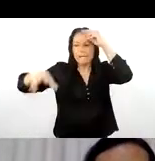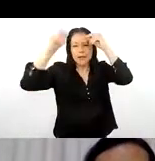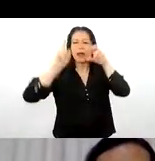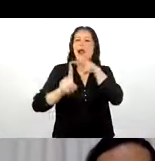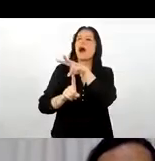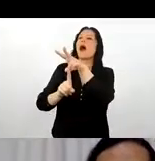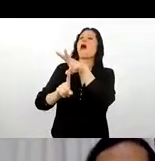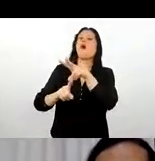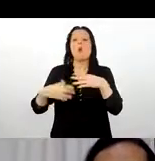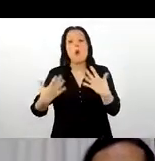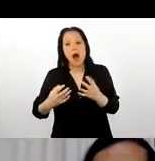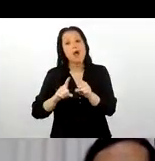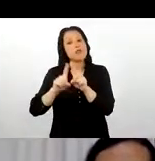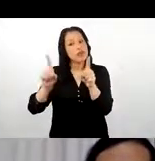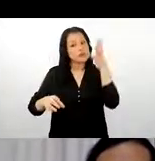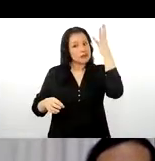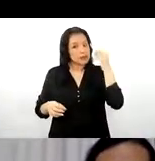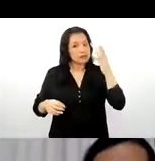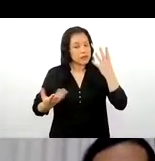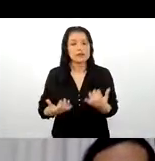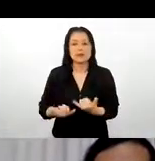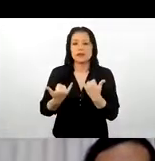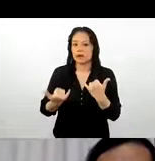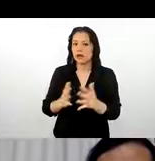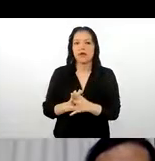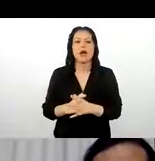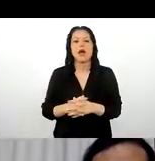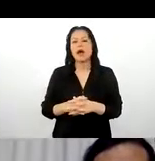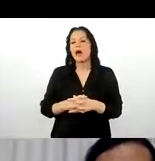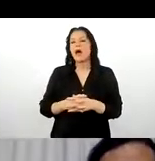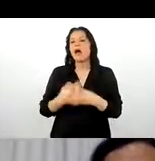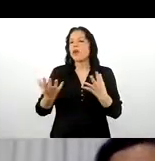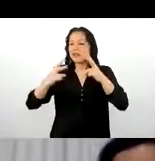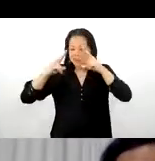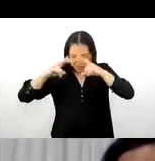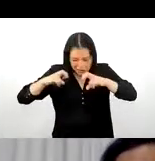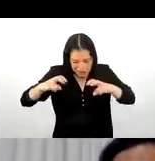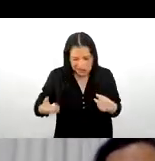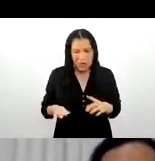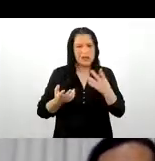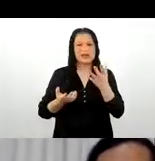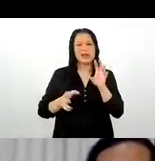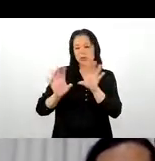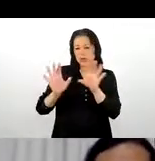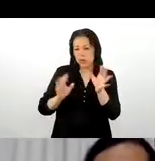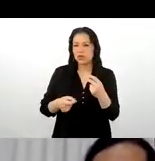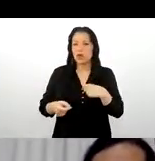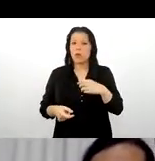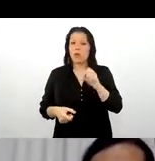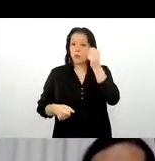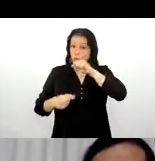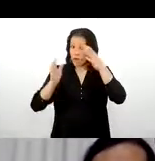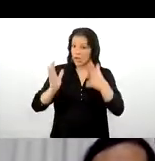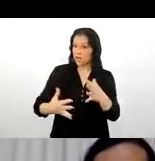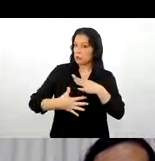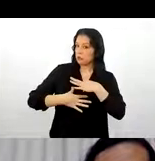Y actualmente dentro de los estudios que venimos desarrollando, un viajero bastante